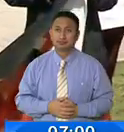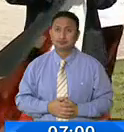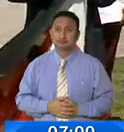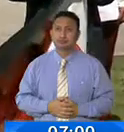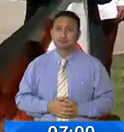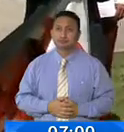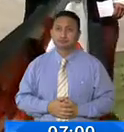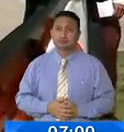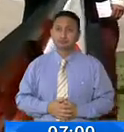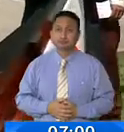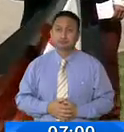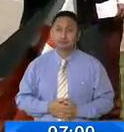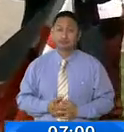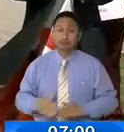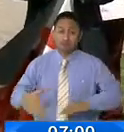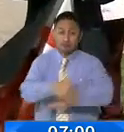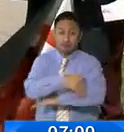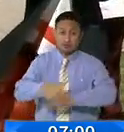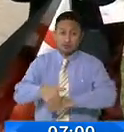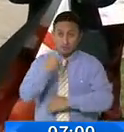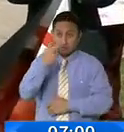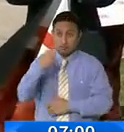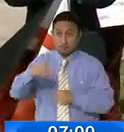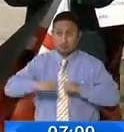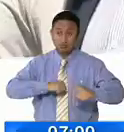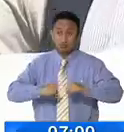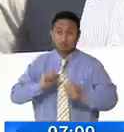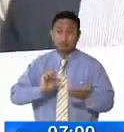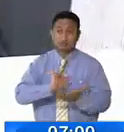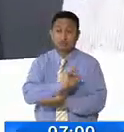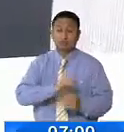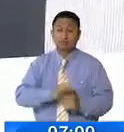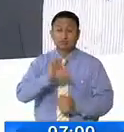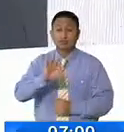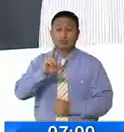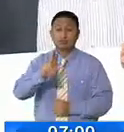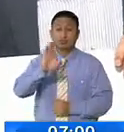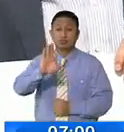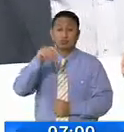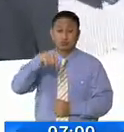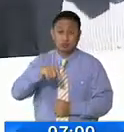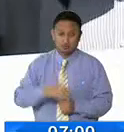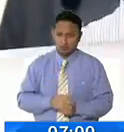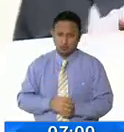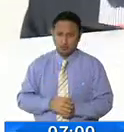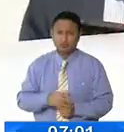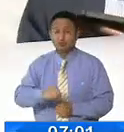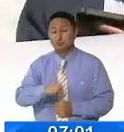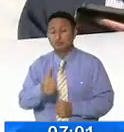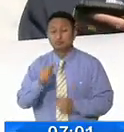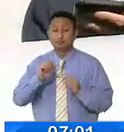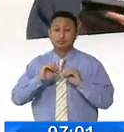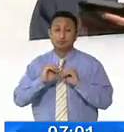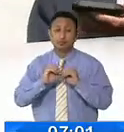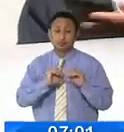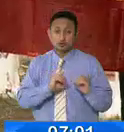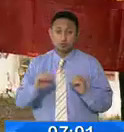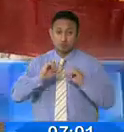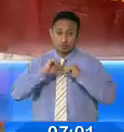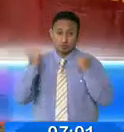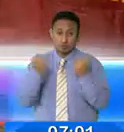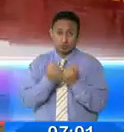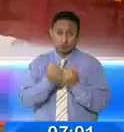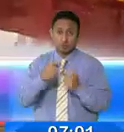No solo en las calles, se verán las acciones de rechazo del Frente Unitario de Trabajadores FUT y otras organizaciones sociales por su